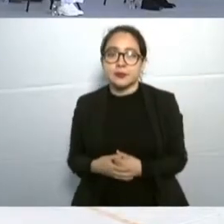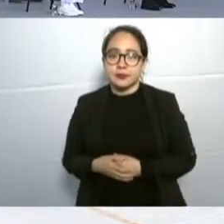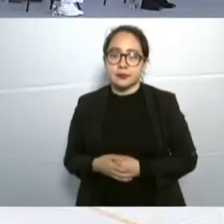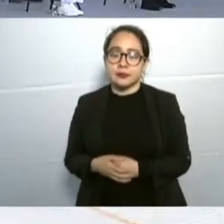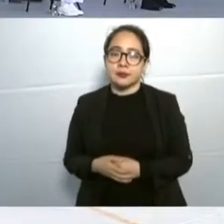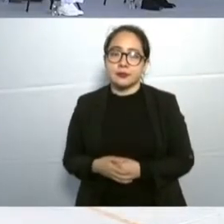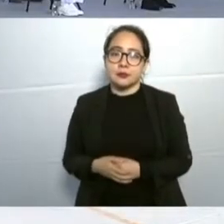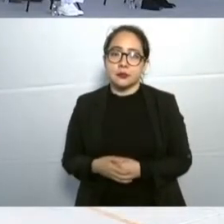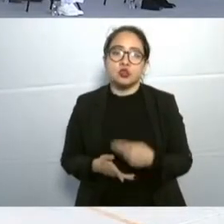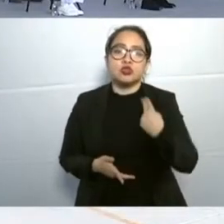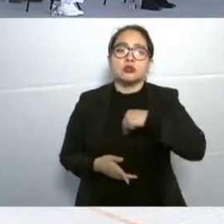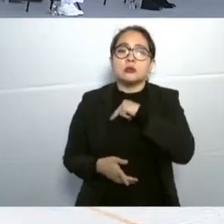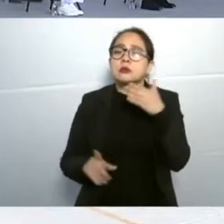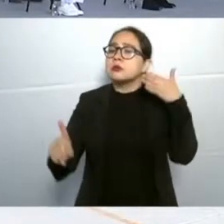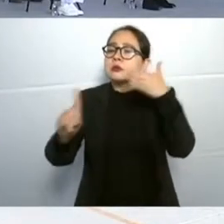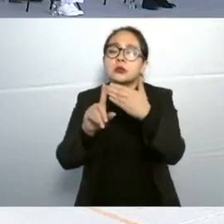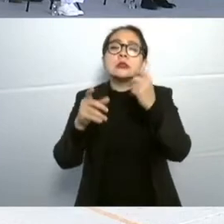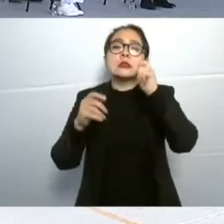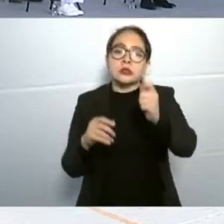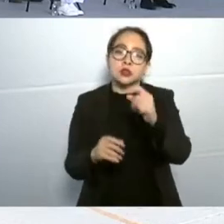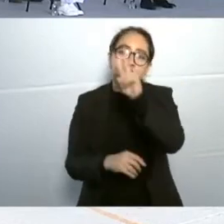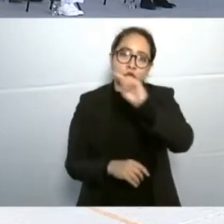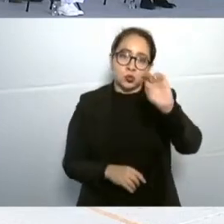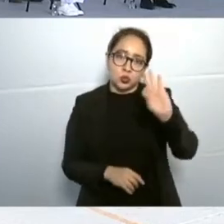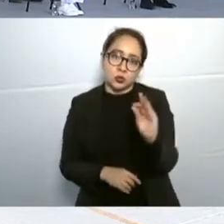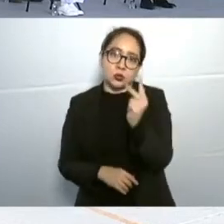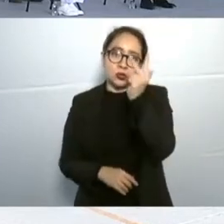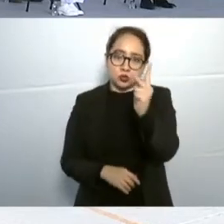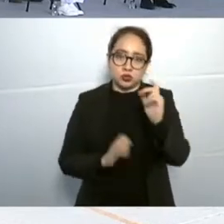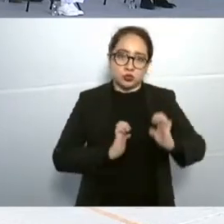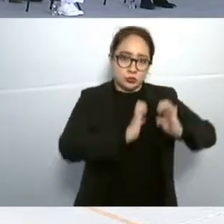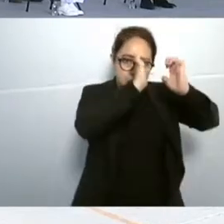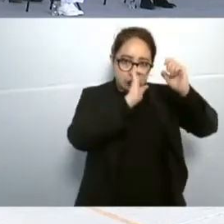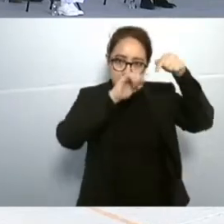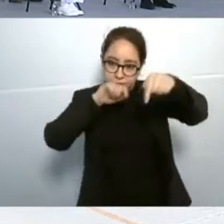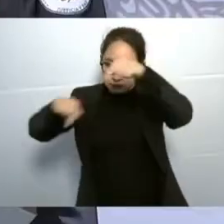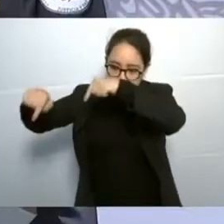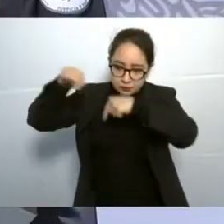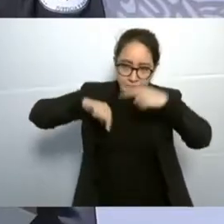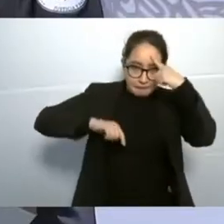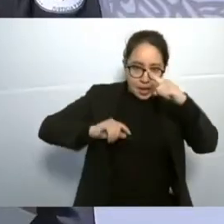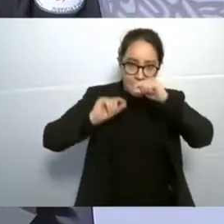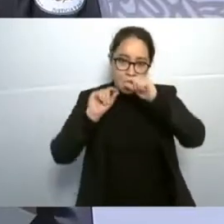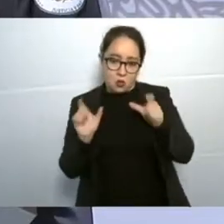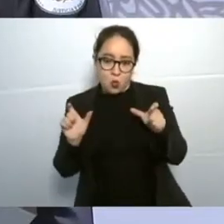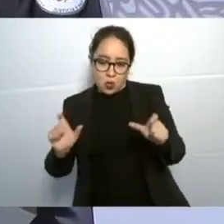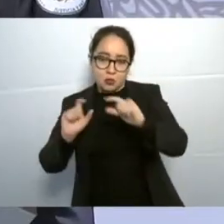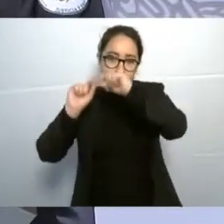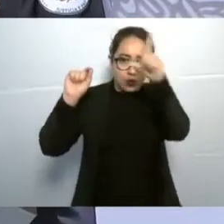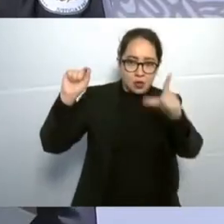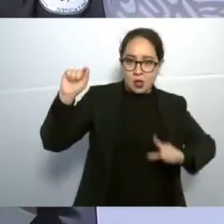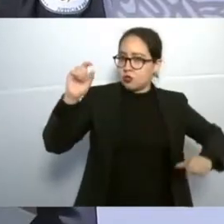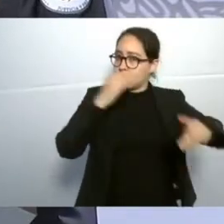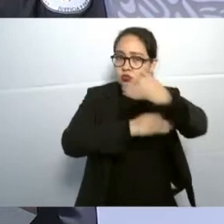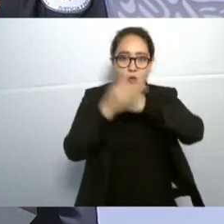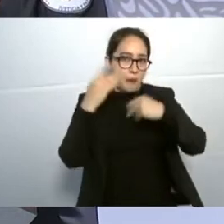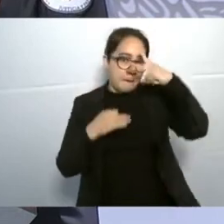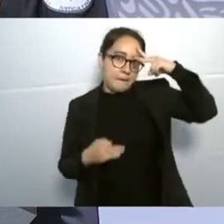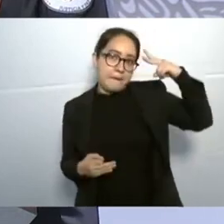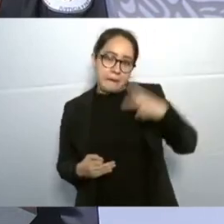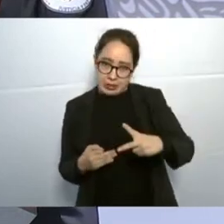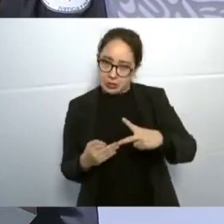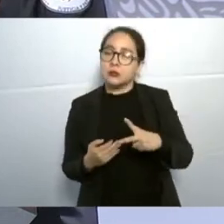Tenemos la meta de construir y equipar 248 cuarteles para la Guardia Nacional en todo el territorio nacional